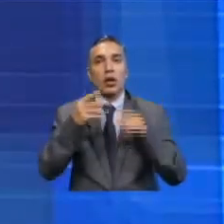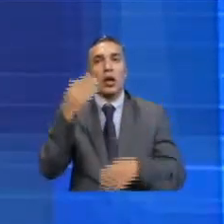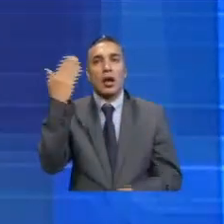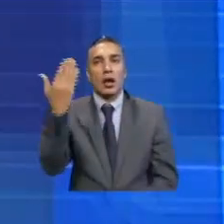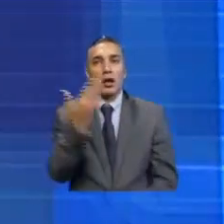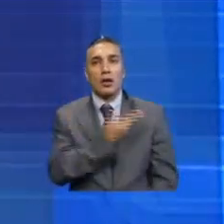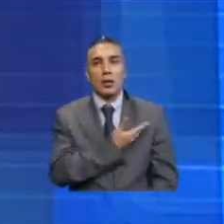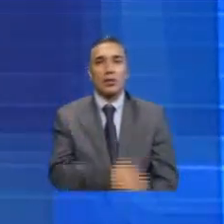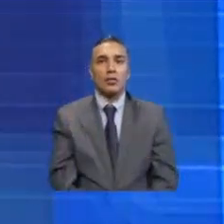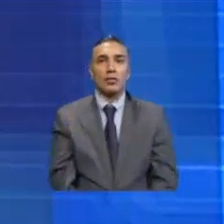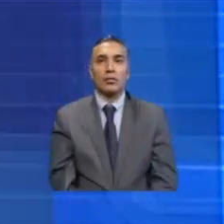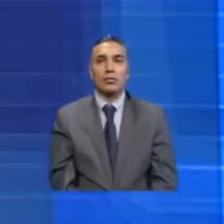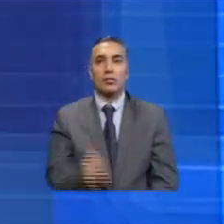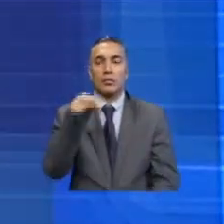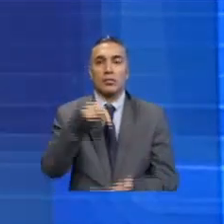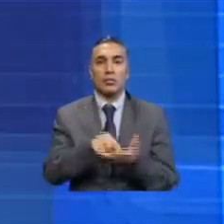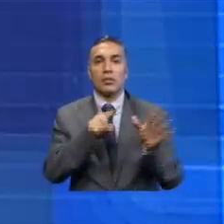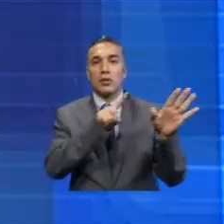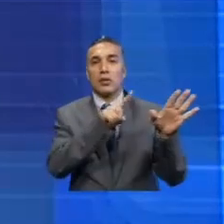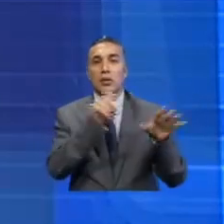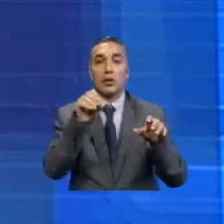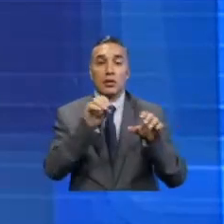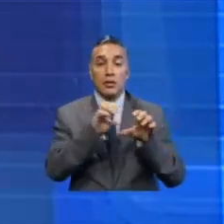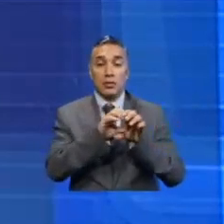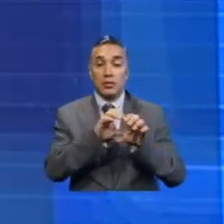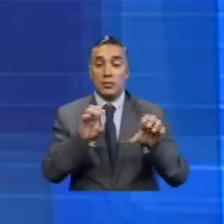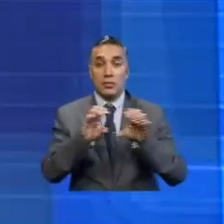alcaldía. 1.600 paquetes